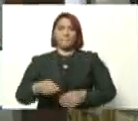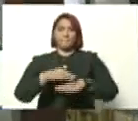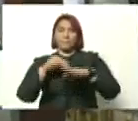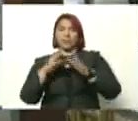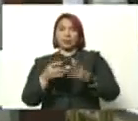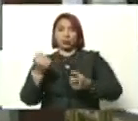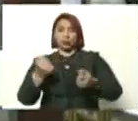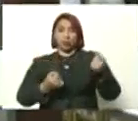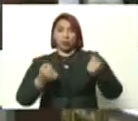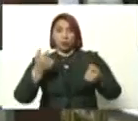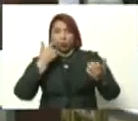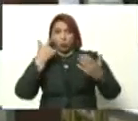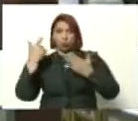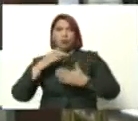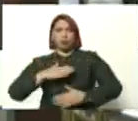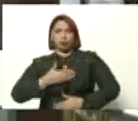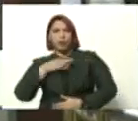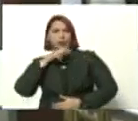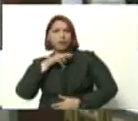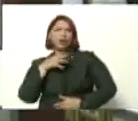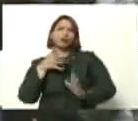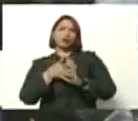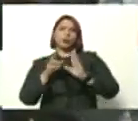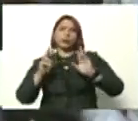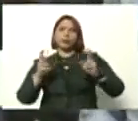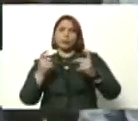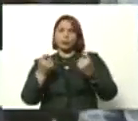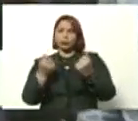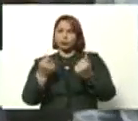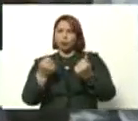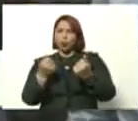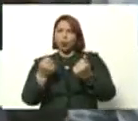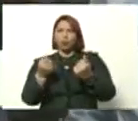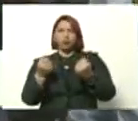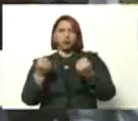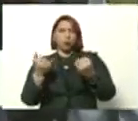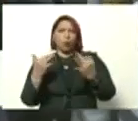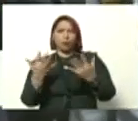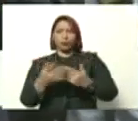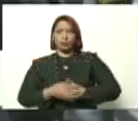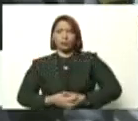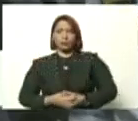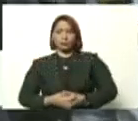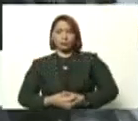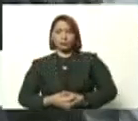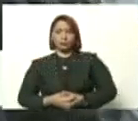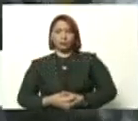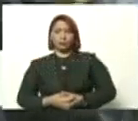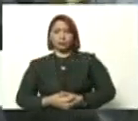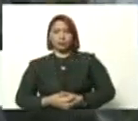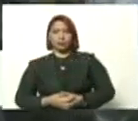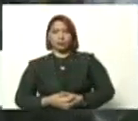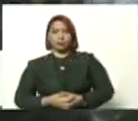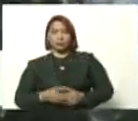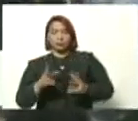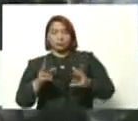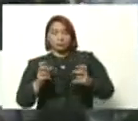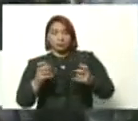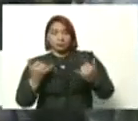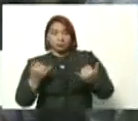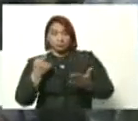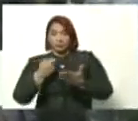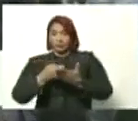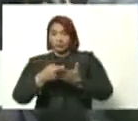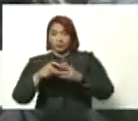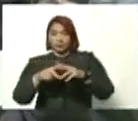para el Transporte, Hipólito Abreu, que nos puede hablar en materia presupuestaria. ¿Cuánto se ha ingresado en estos talleres